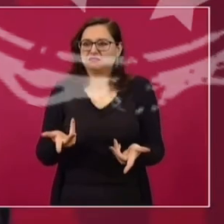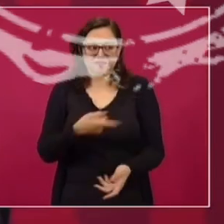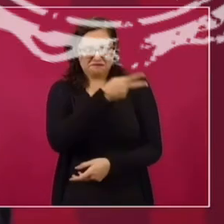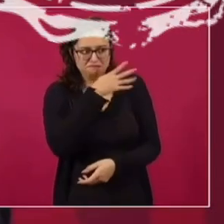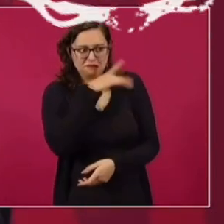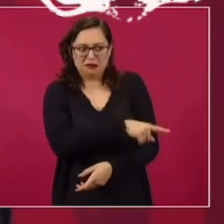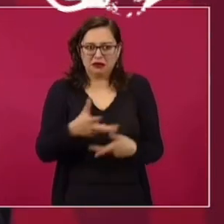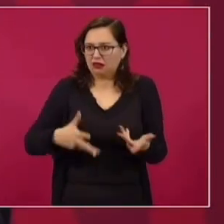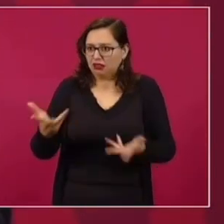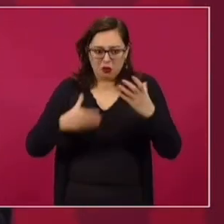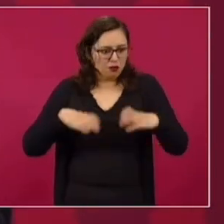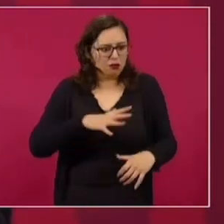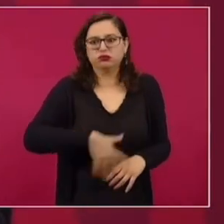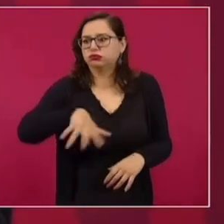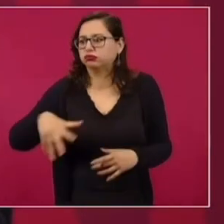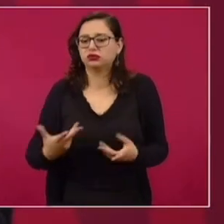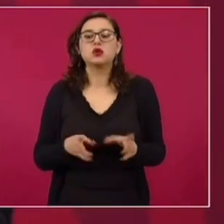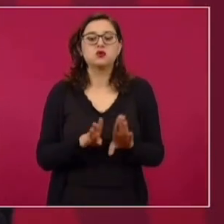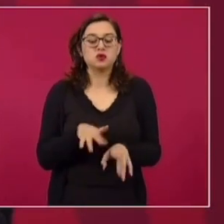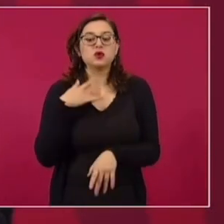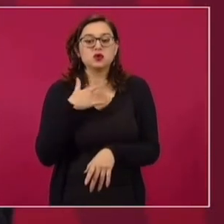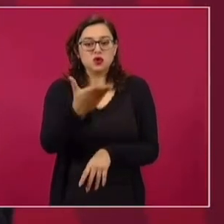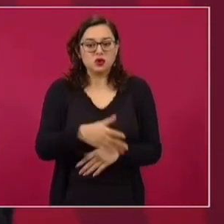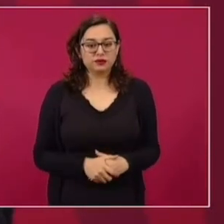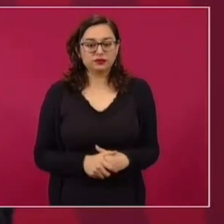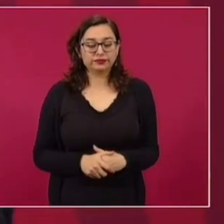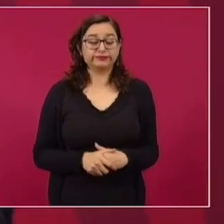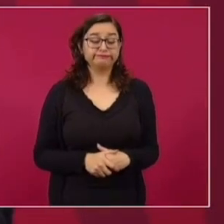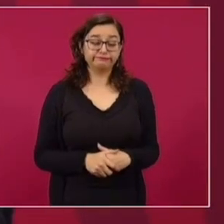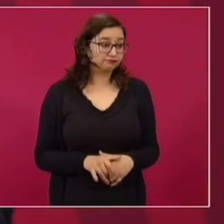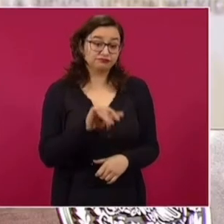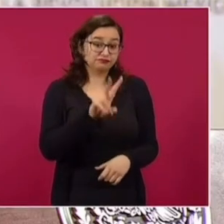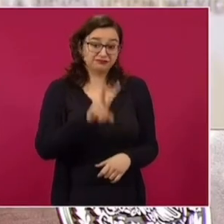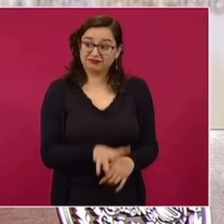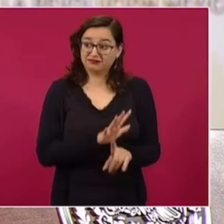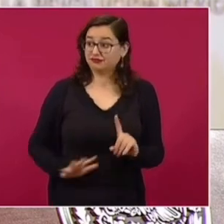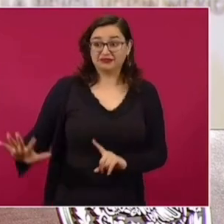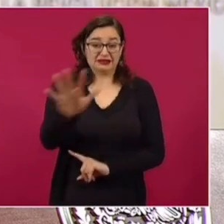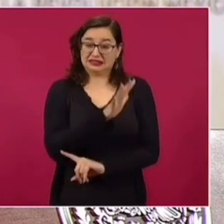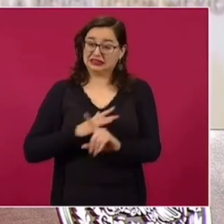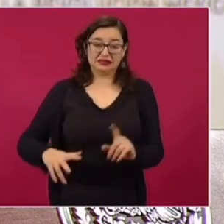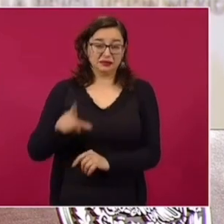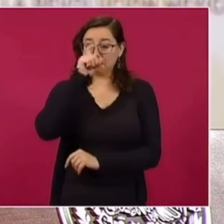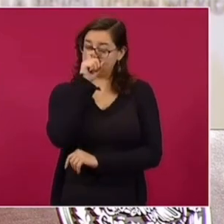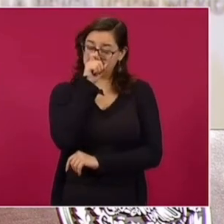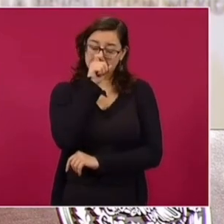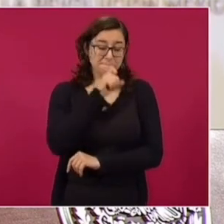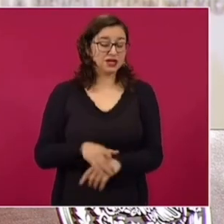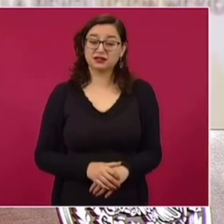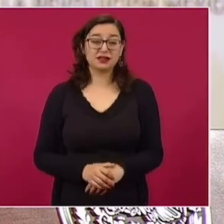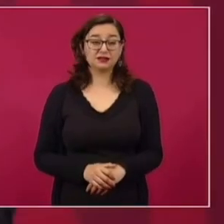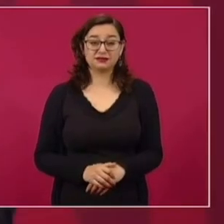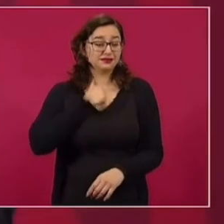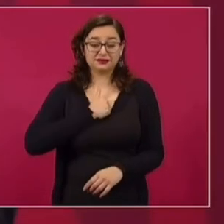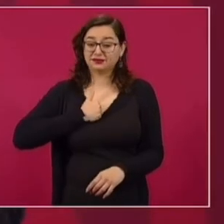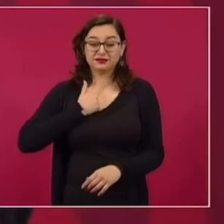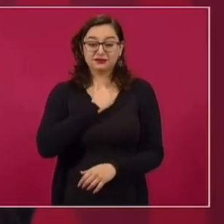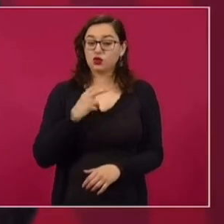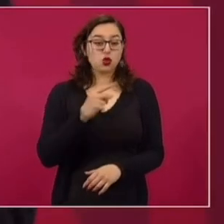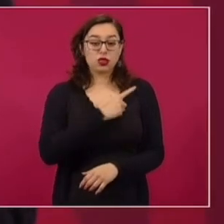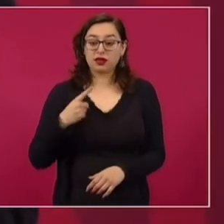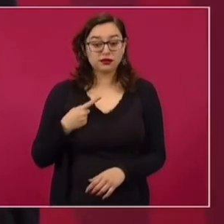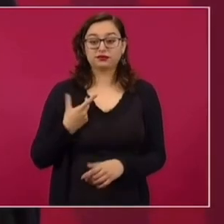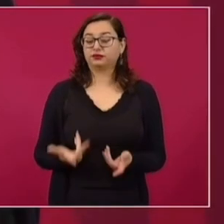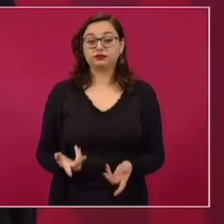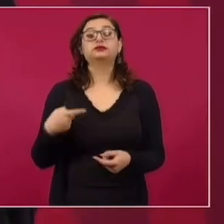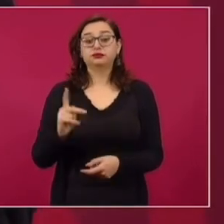Mismo, ¿sí? Es fruto podrido de la descomposición social. Son hechos lamentables, ¿no?, que no deberían de suceder, pero